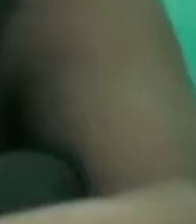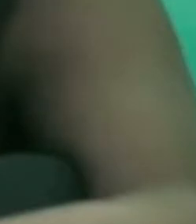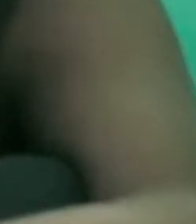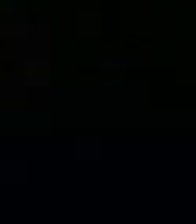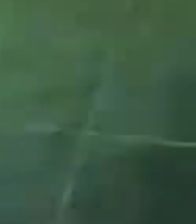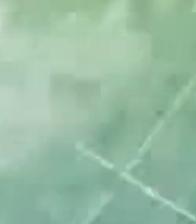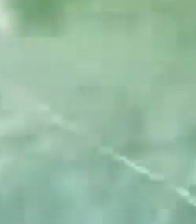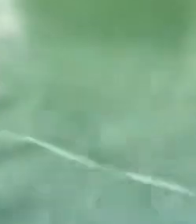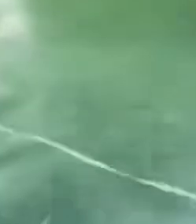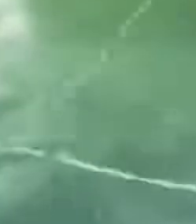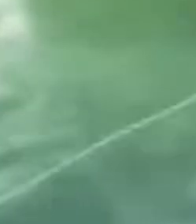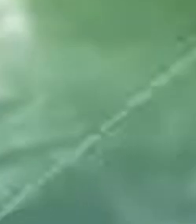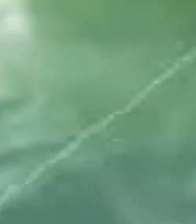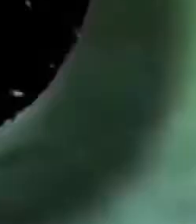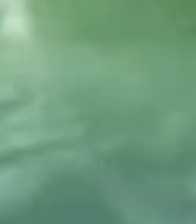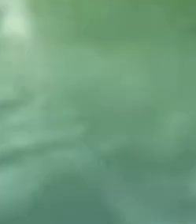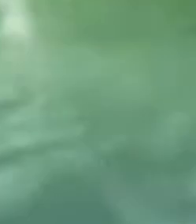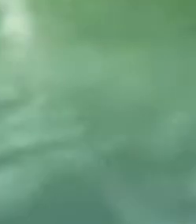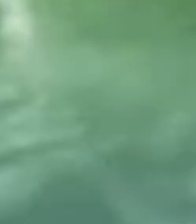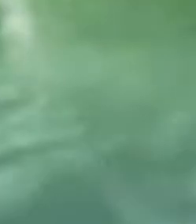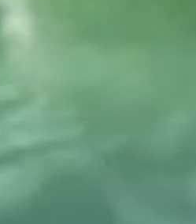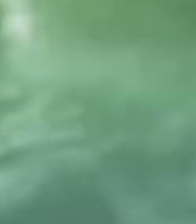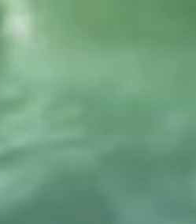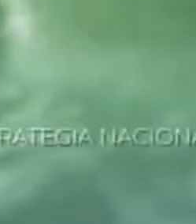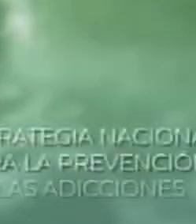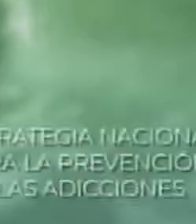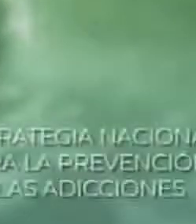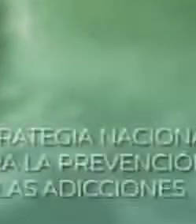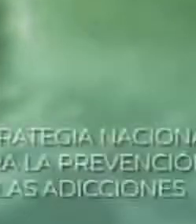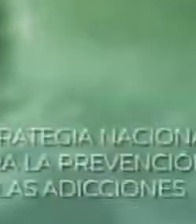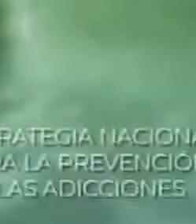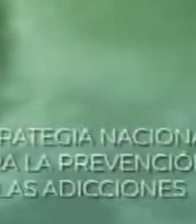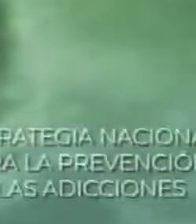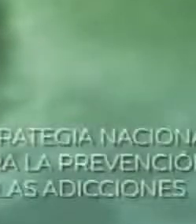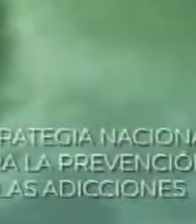temiendo. En el mundo de las drogas no hay final feliz.